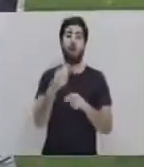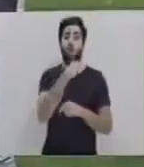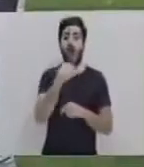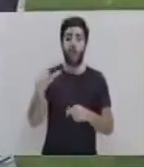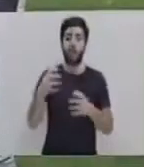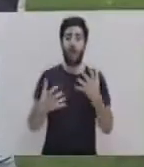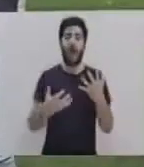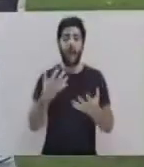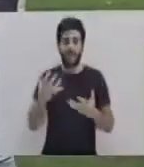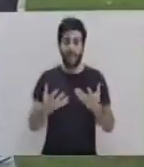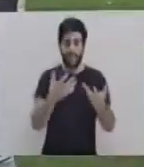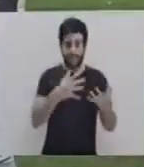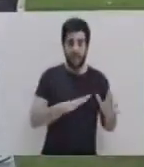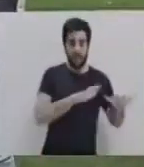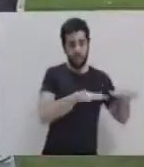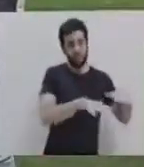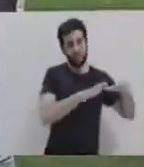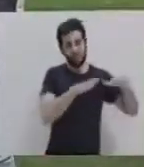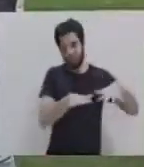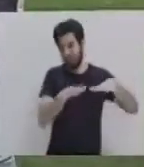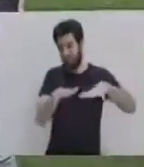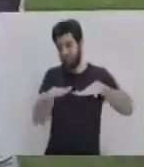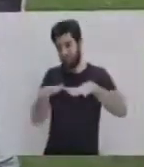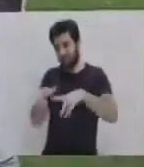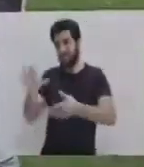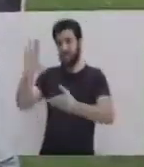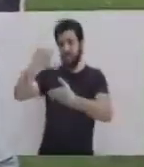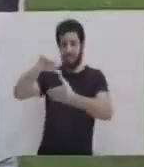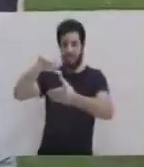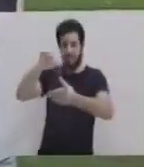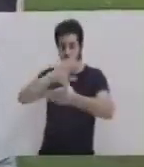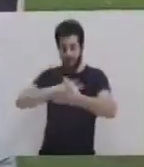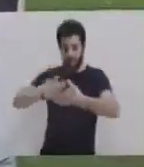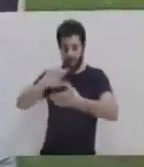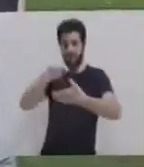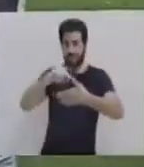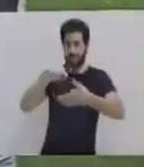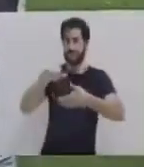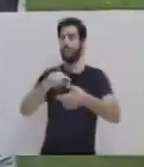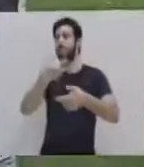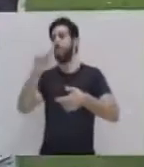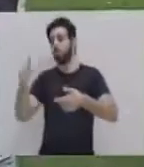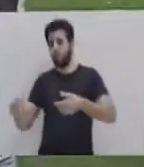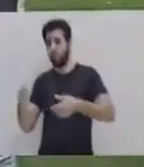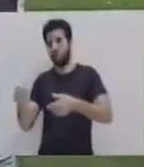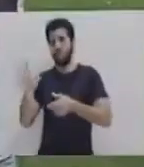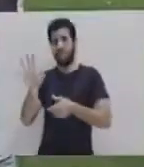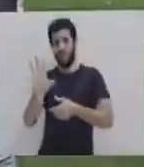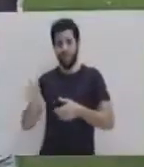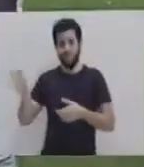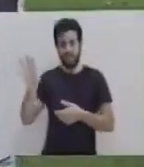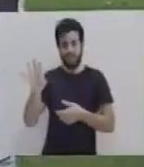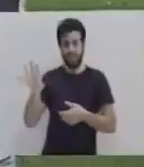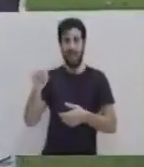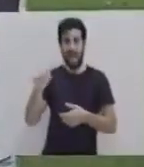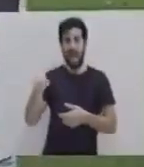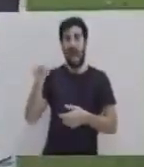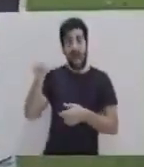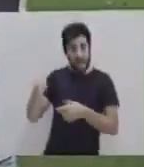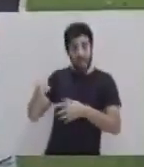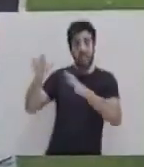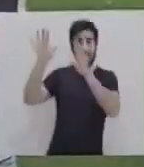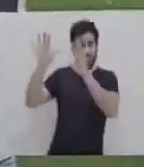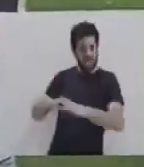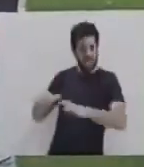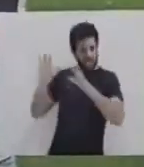se traslada hacia el océano, hacia el continente de Oceanía, entonces allá es donde